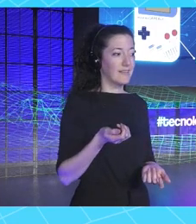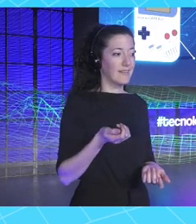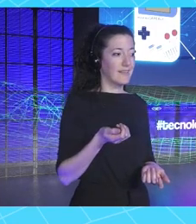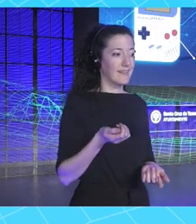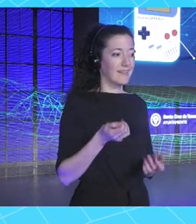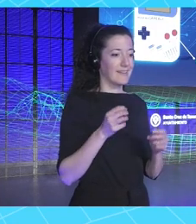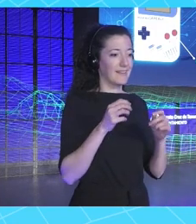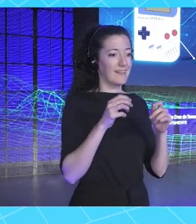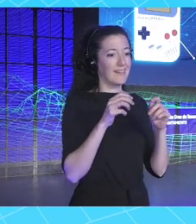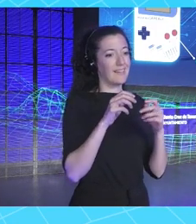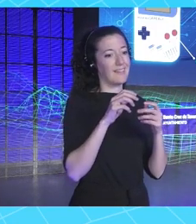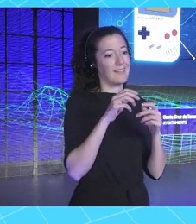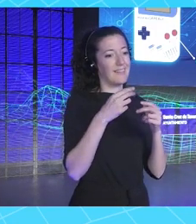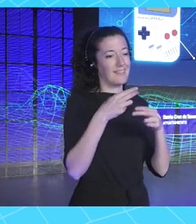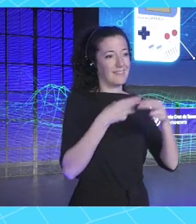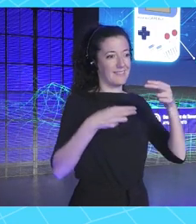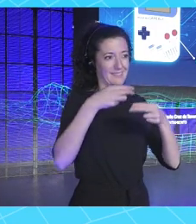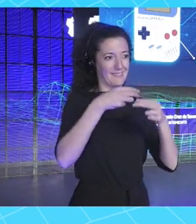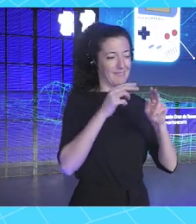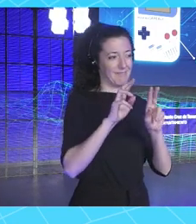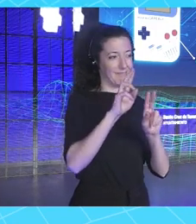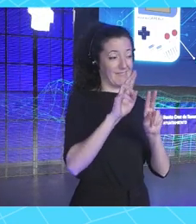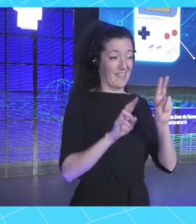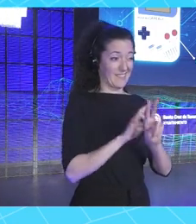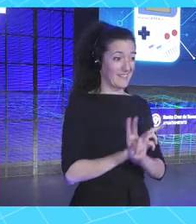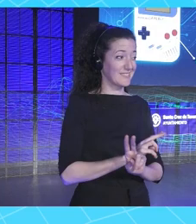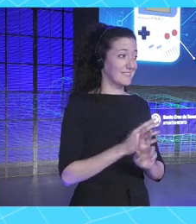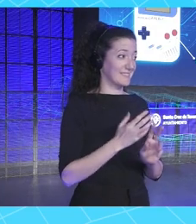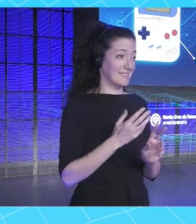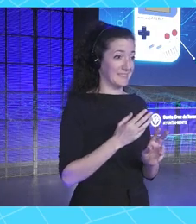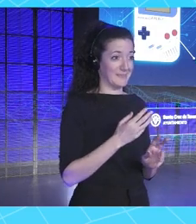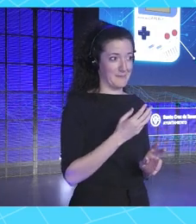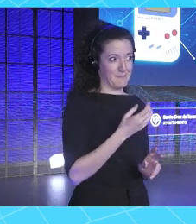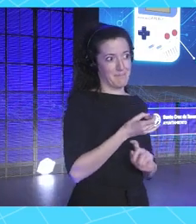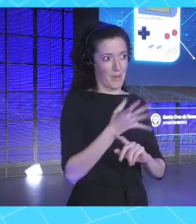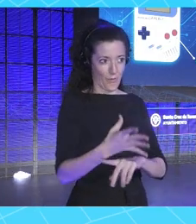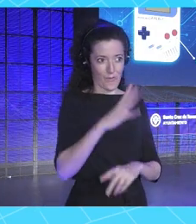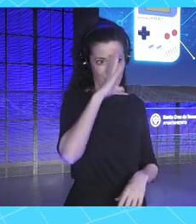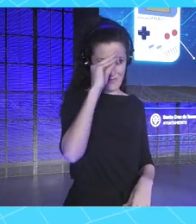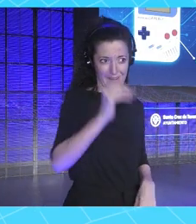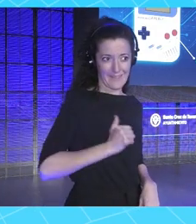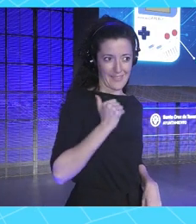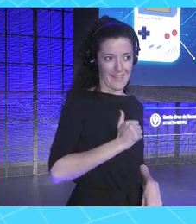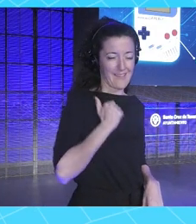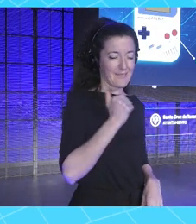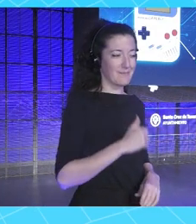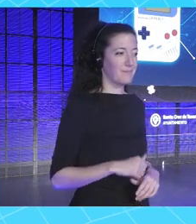esto Esto es mucho mejor que la Inteligencia artificial Ahora que ahora que juegan